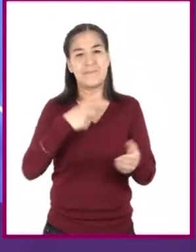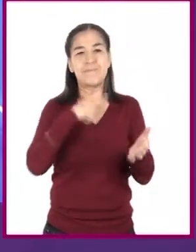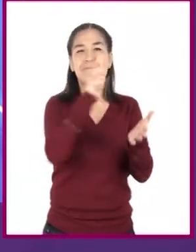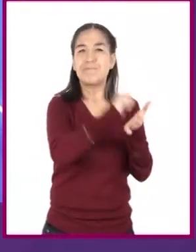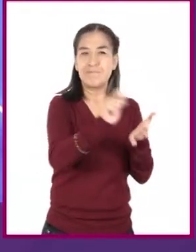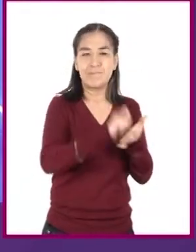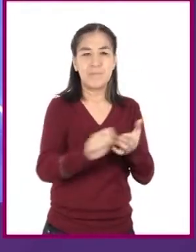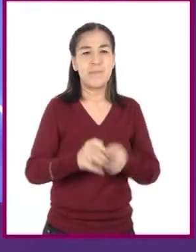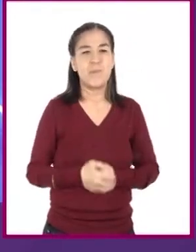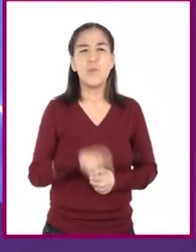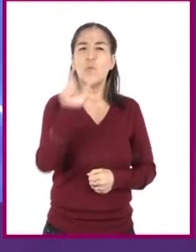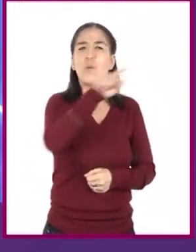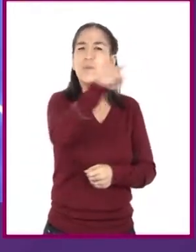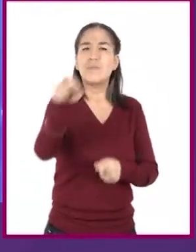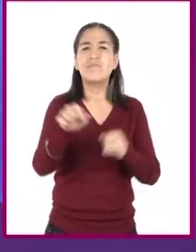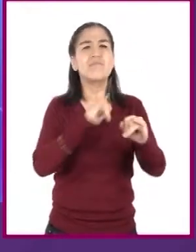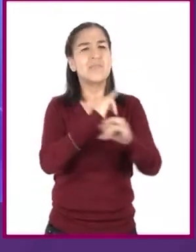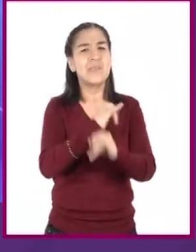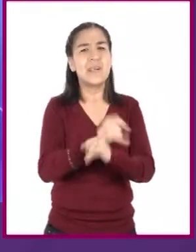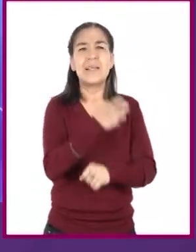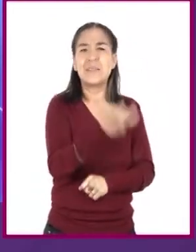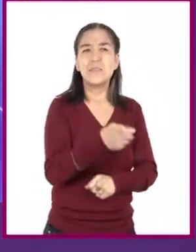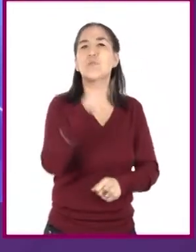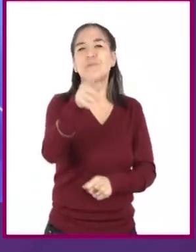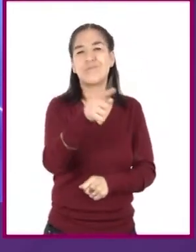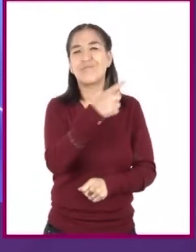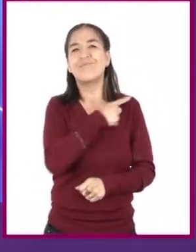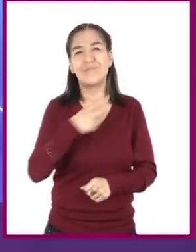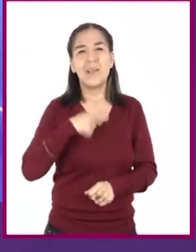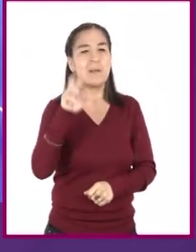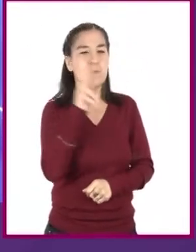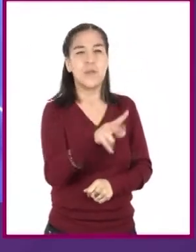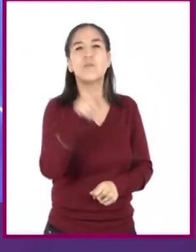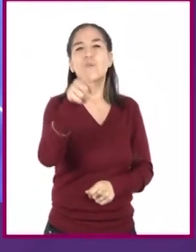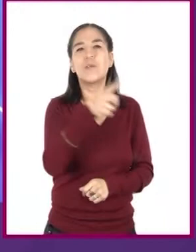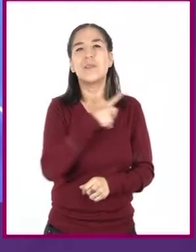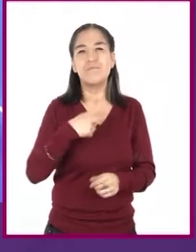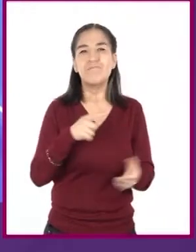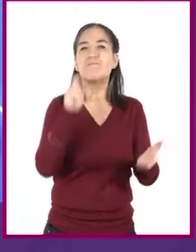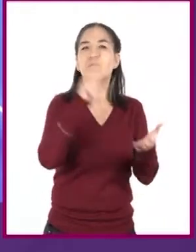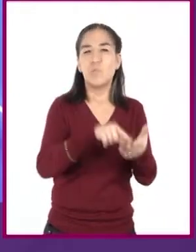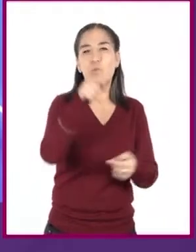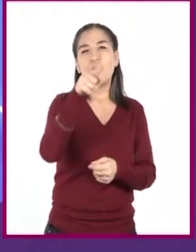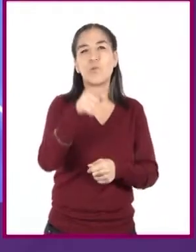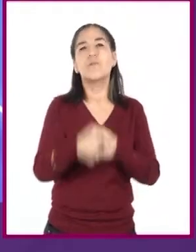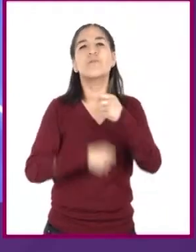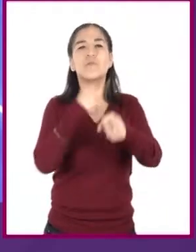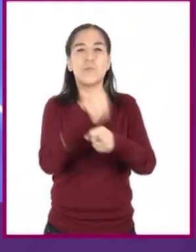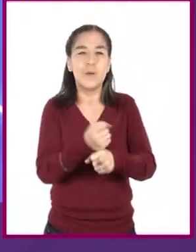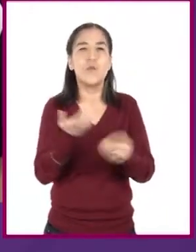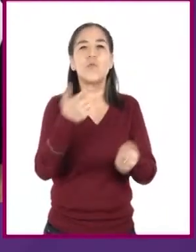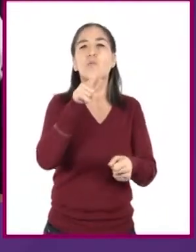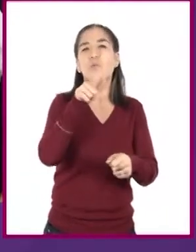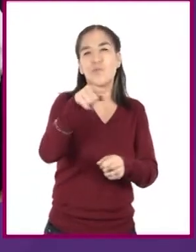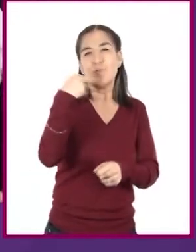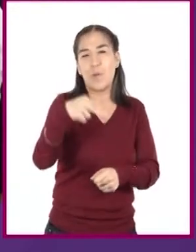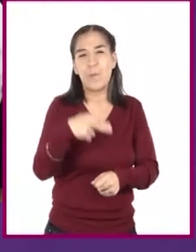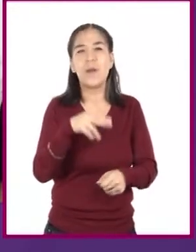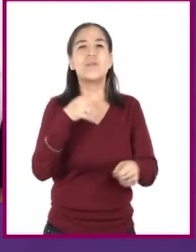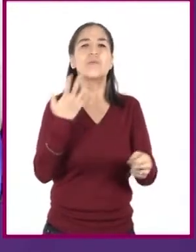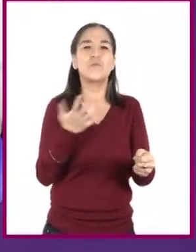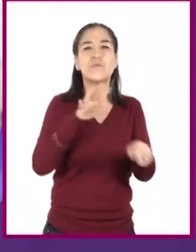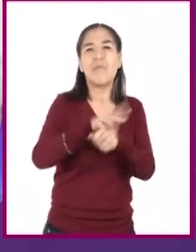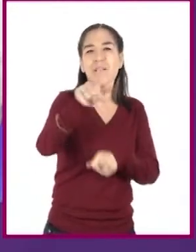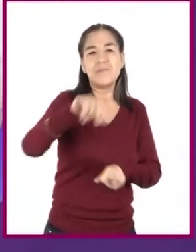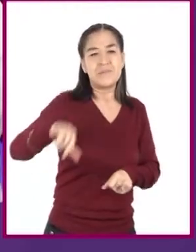Cuando navegas por la red, es común que algunos sitios web te soliciten ingresar tus datos e intereses personales. ¿Cómo te